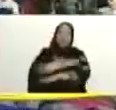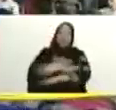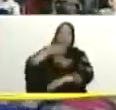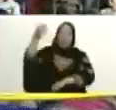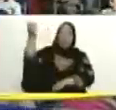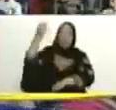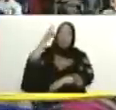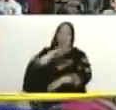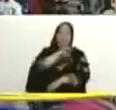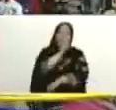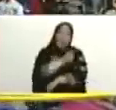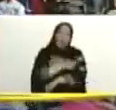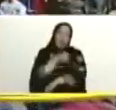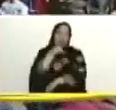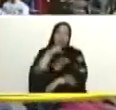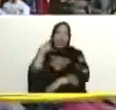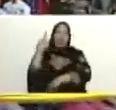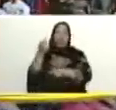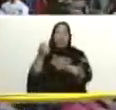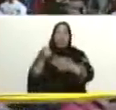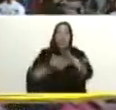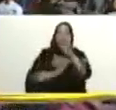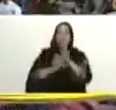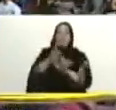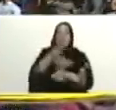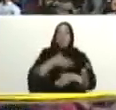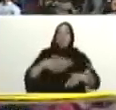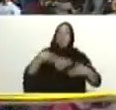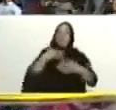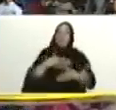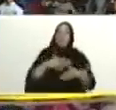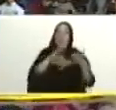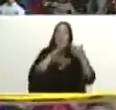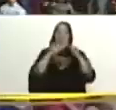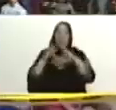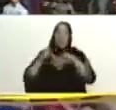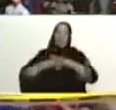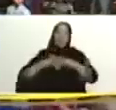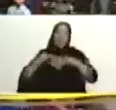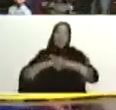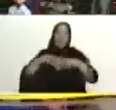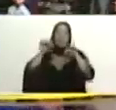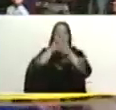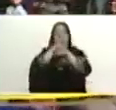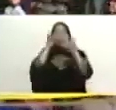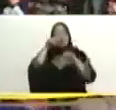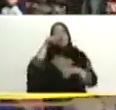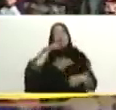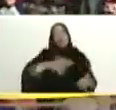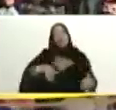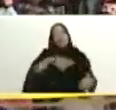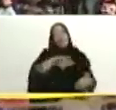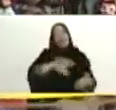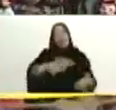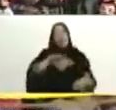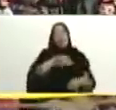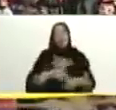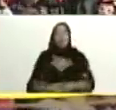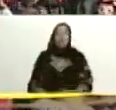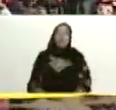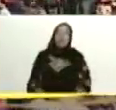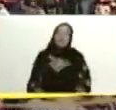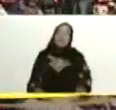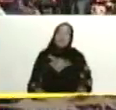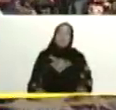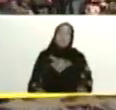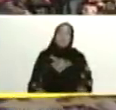los caminos de la prosperidad, del bienestar y de la vida, de la felicidad de este pueblo.